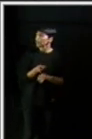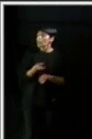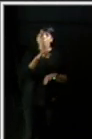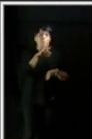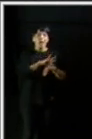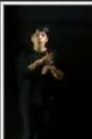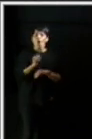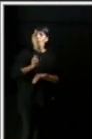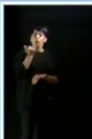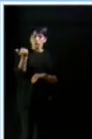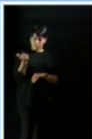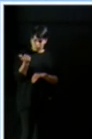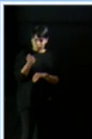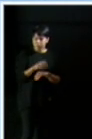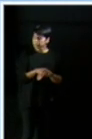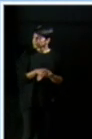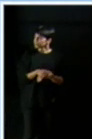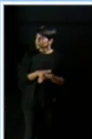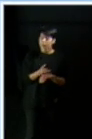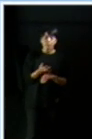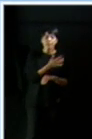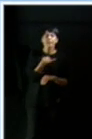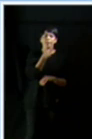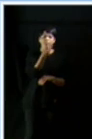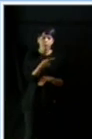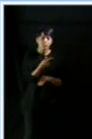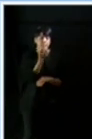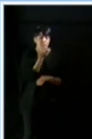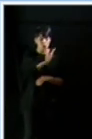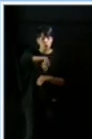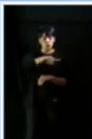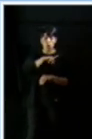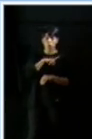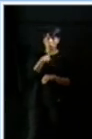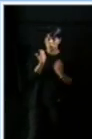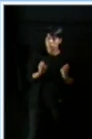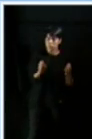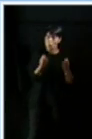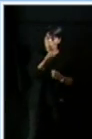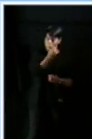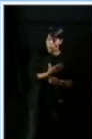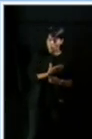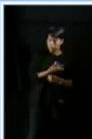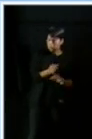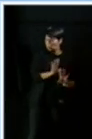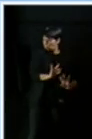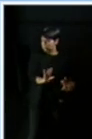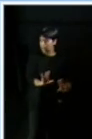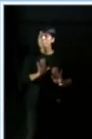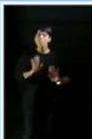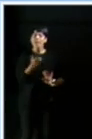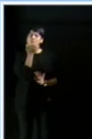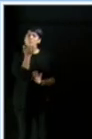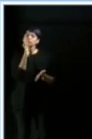patógeno oportunista quiere decir que mientras estamos bien no pasa nada pero cuando nos bajan un poco las defensas y nos